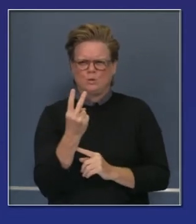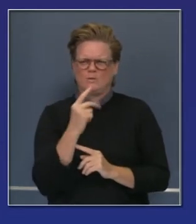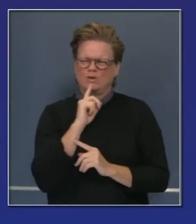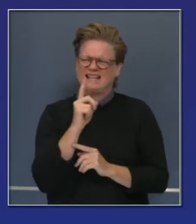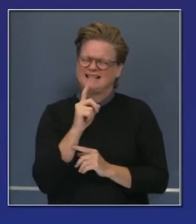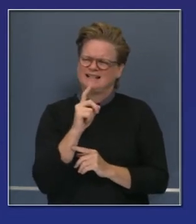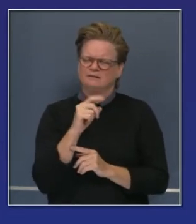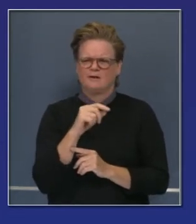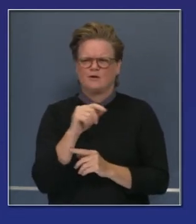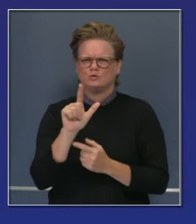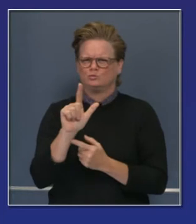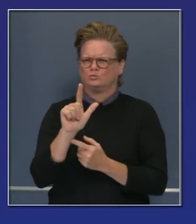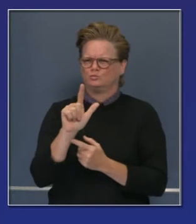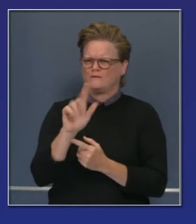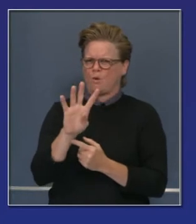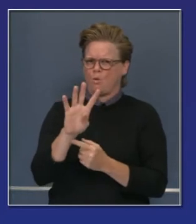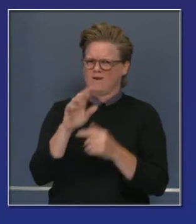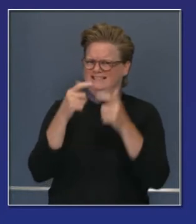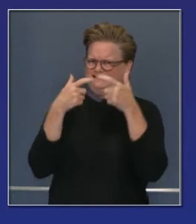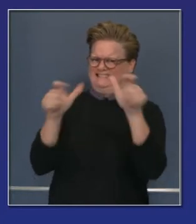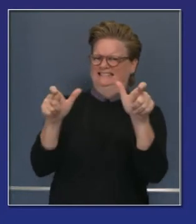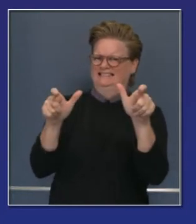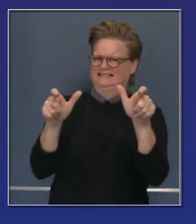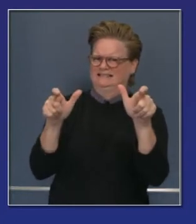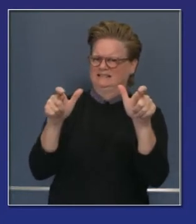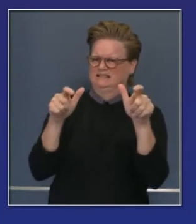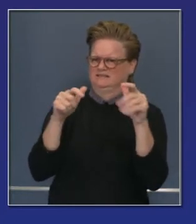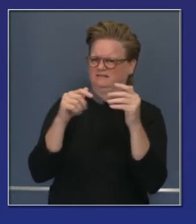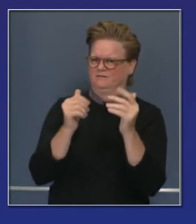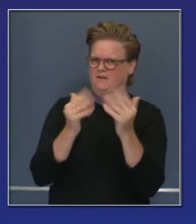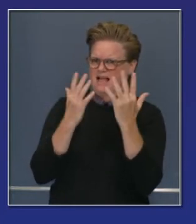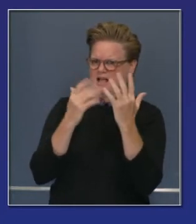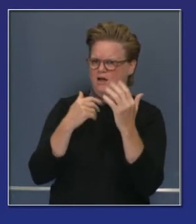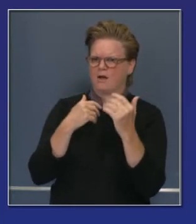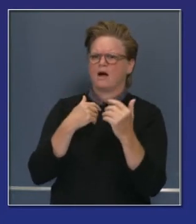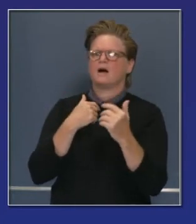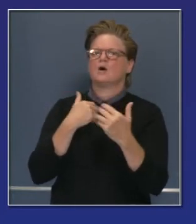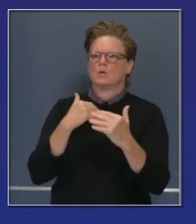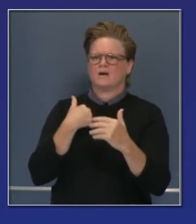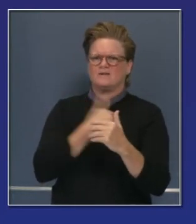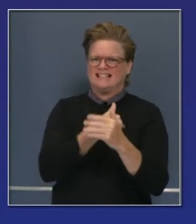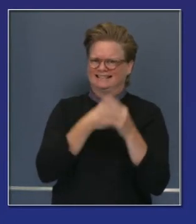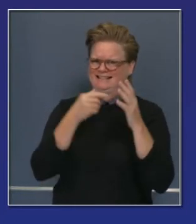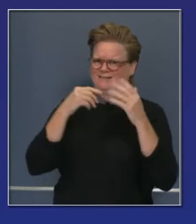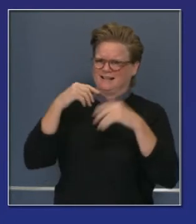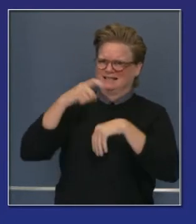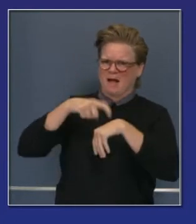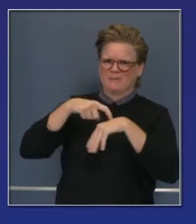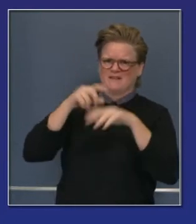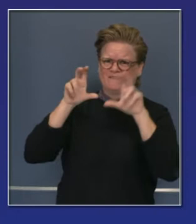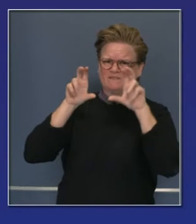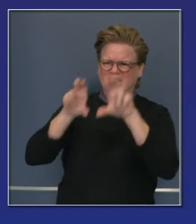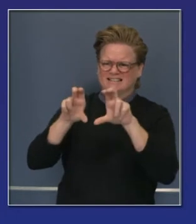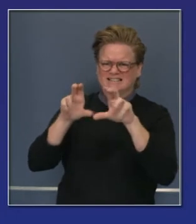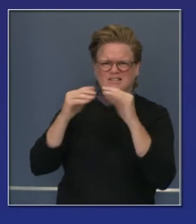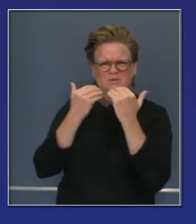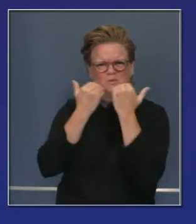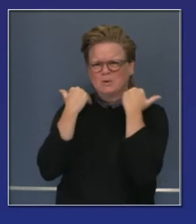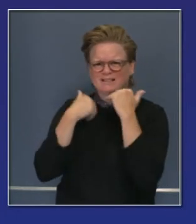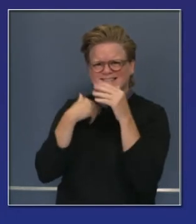unos 24 incendios graves, primera prioridad, que ocupan una gran parte de los recursos.